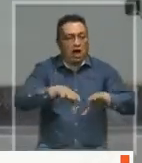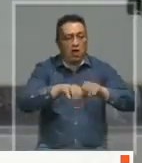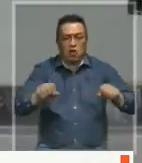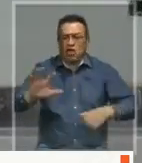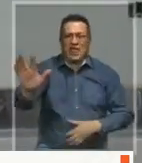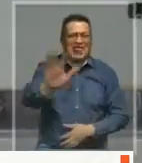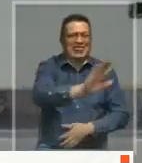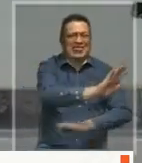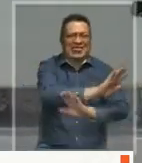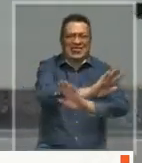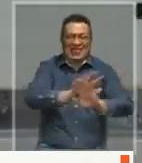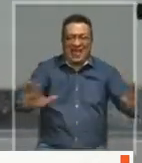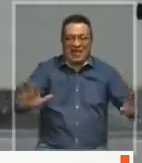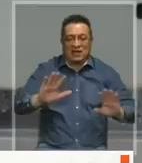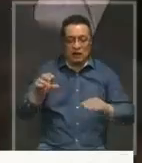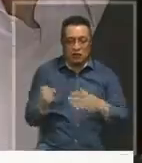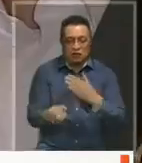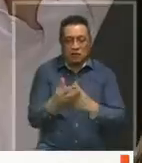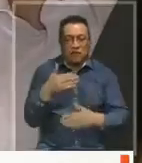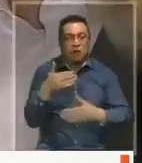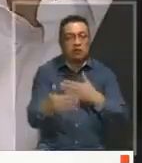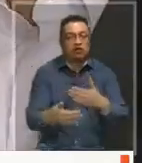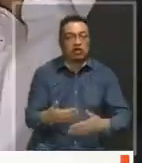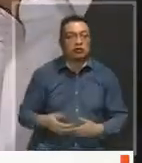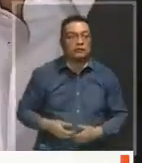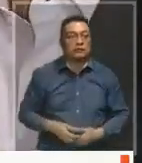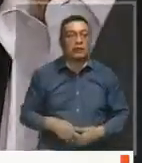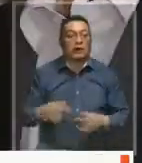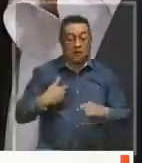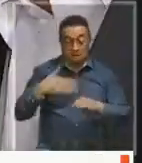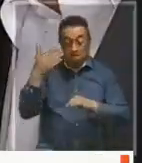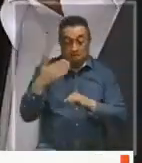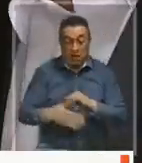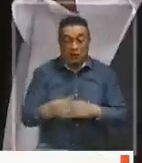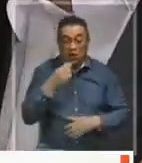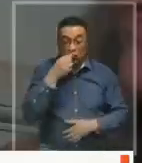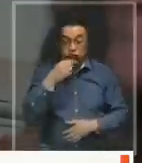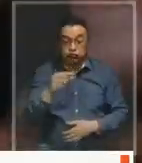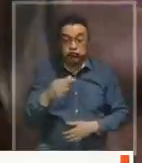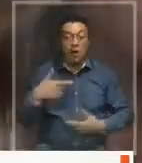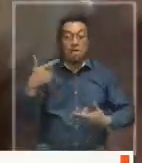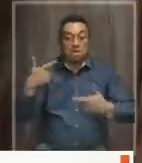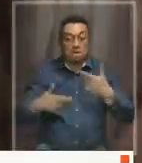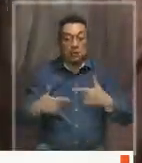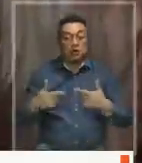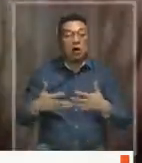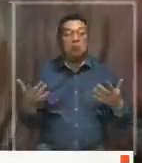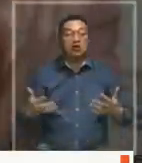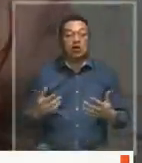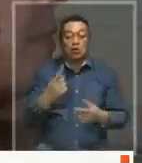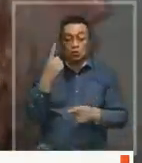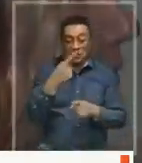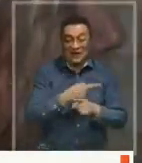nadie en este nuevo proceso. Se acortan los plazos para las distintas fuerzas políticas porque en una